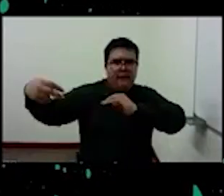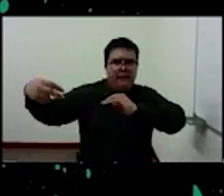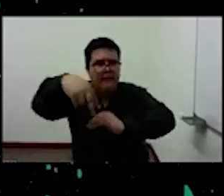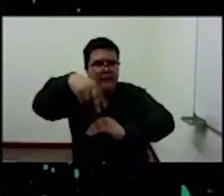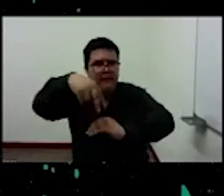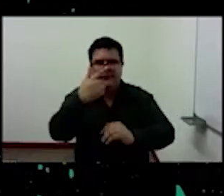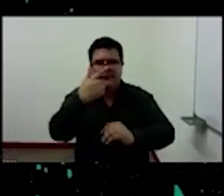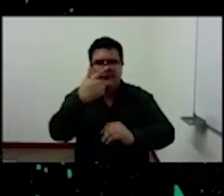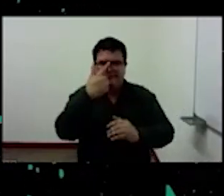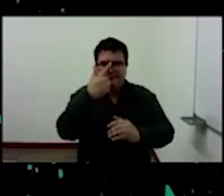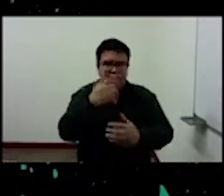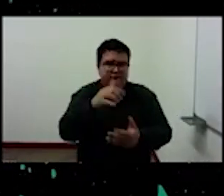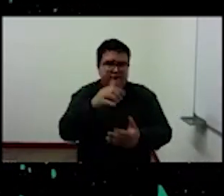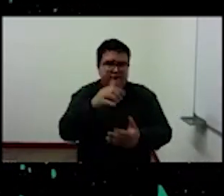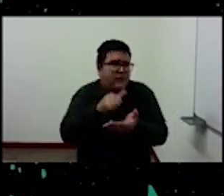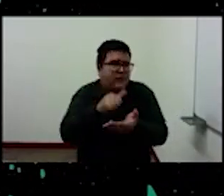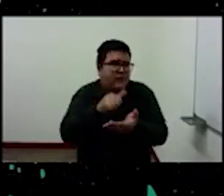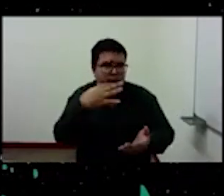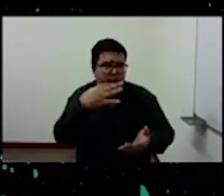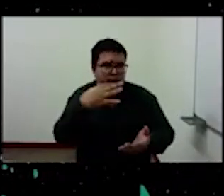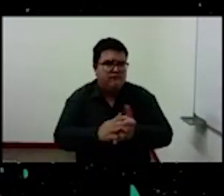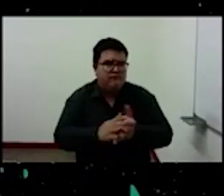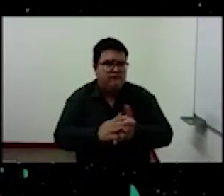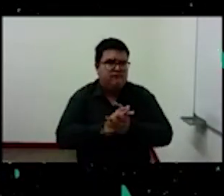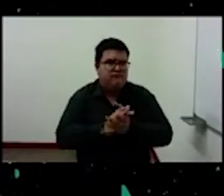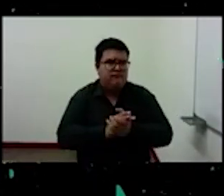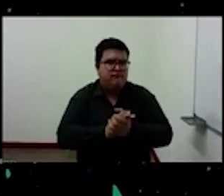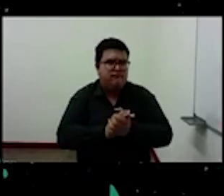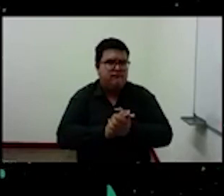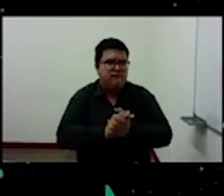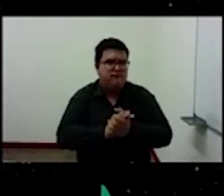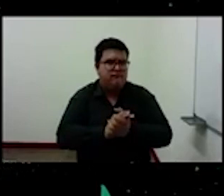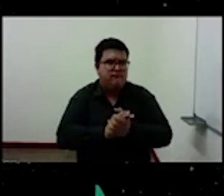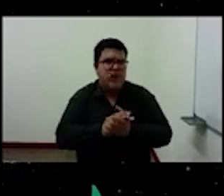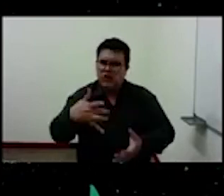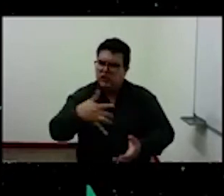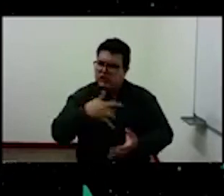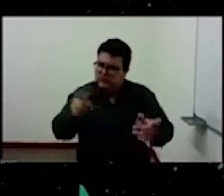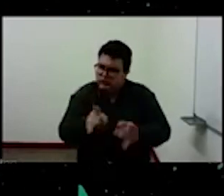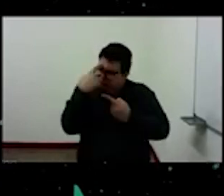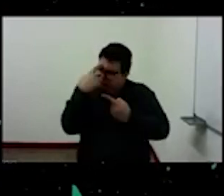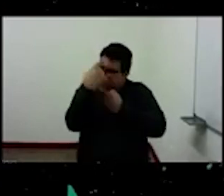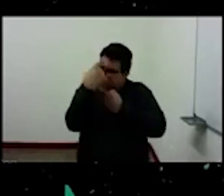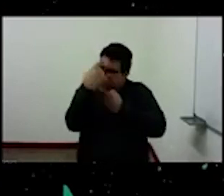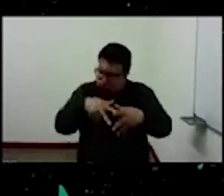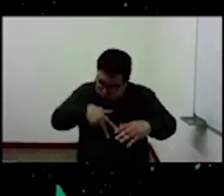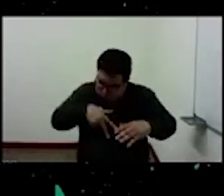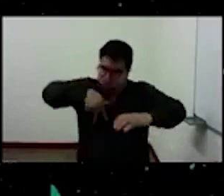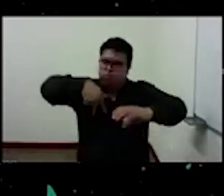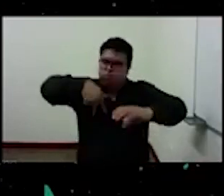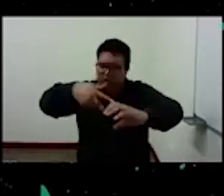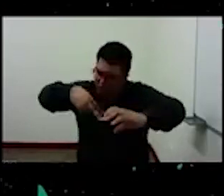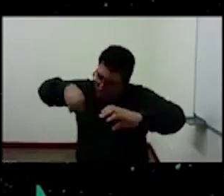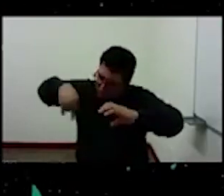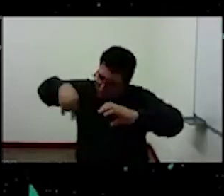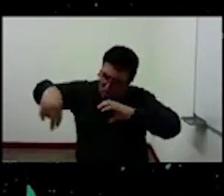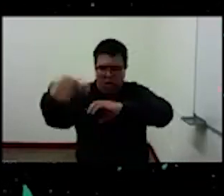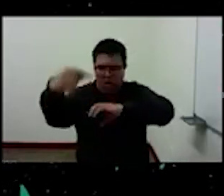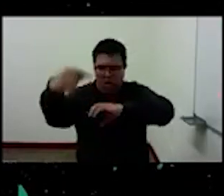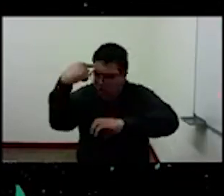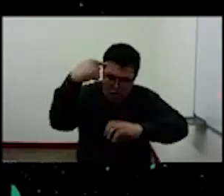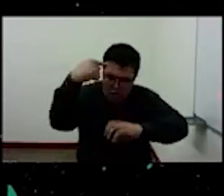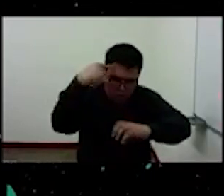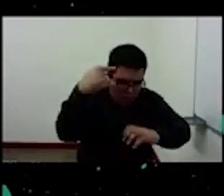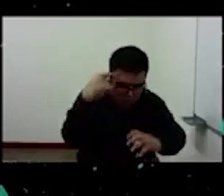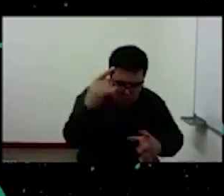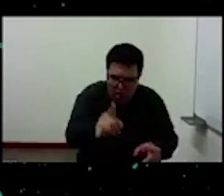ese movimiento nos obliga a pensar, nos fuerza a pensar. El